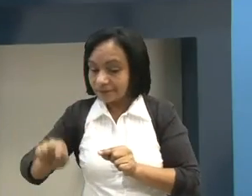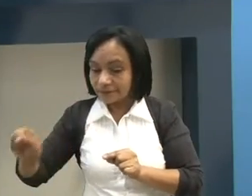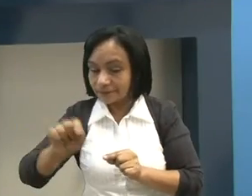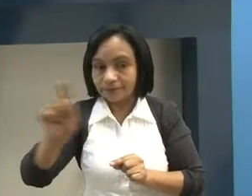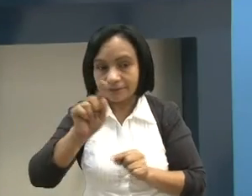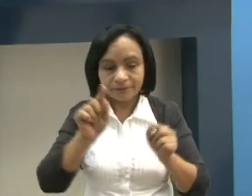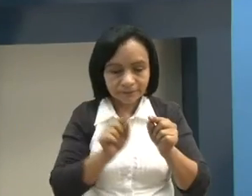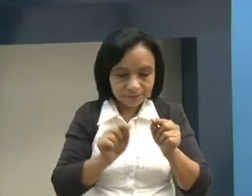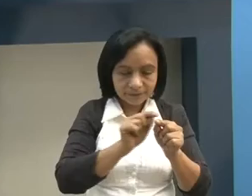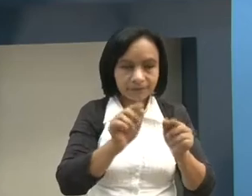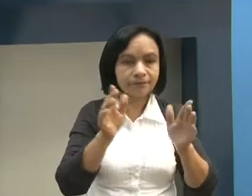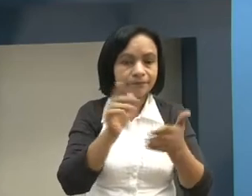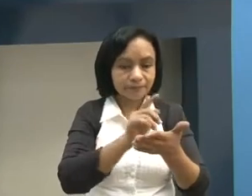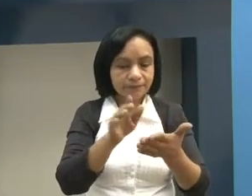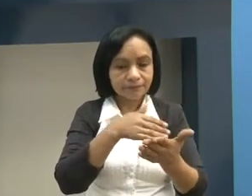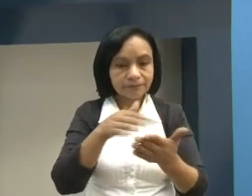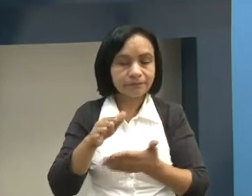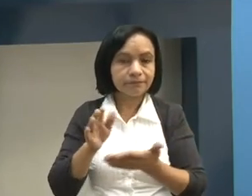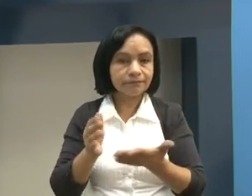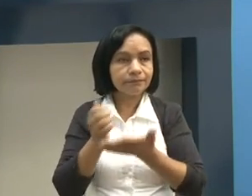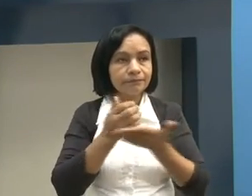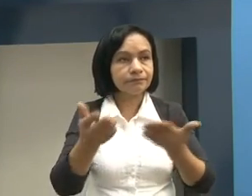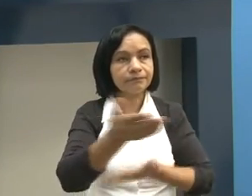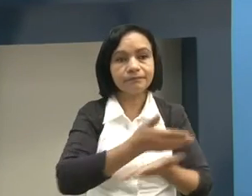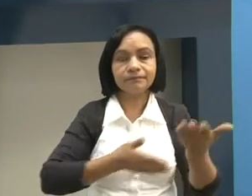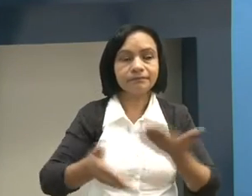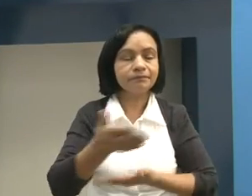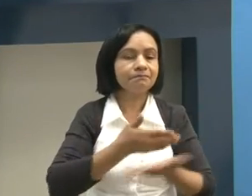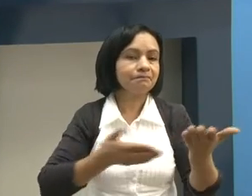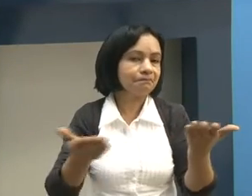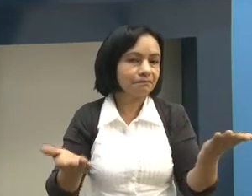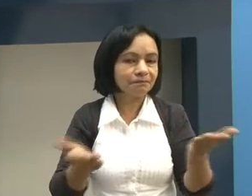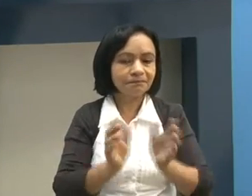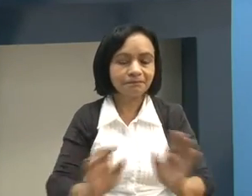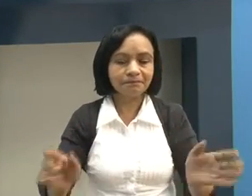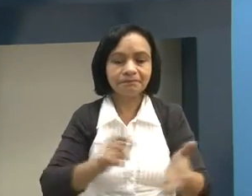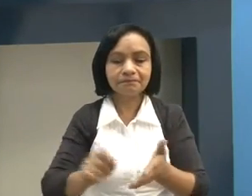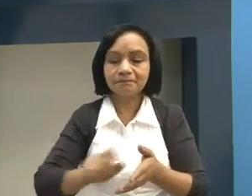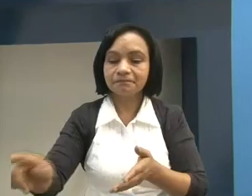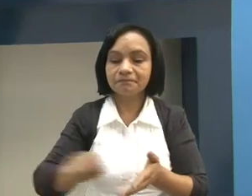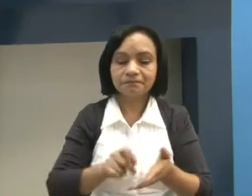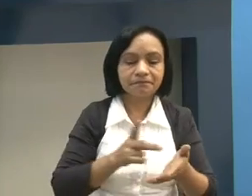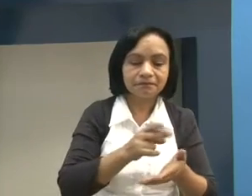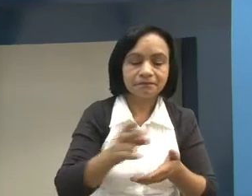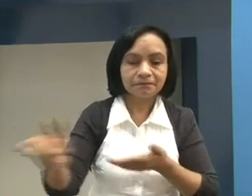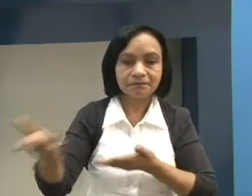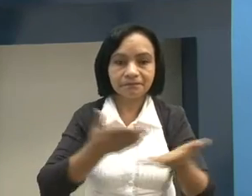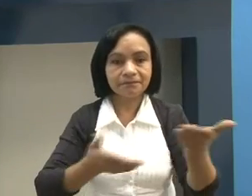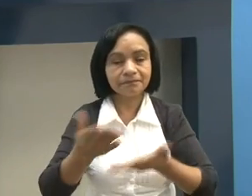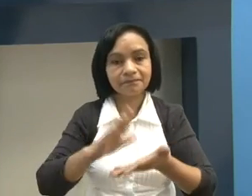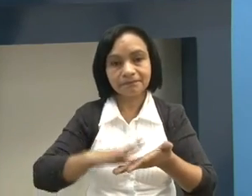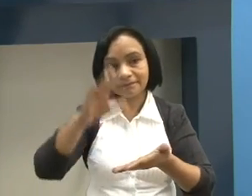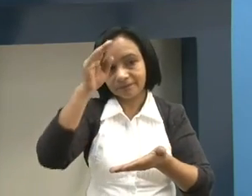que pintar. Comparten, ahí están los niños compartiendo, que la crayola, que la tijerita, ahí están compartiendo el